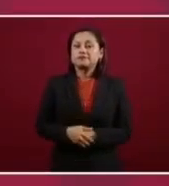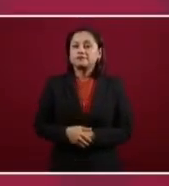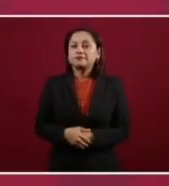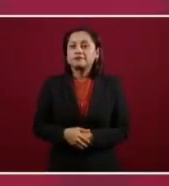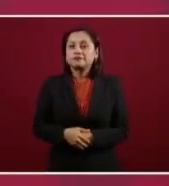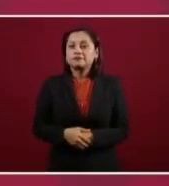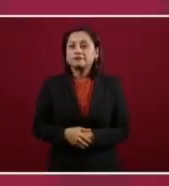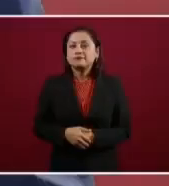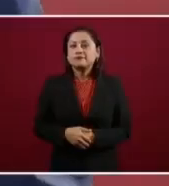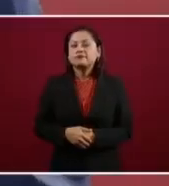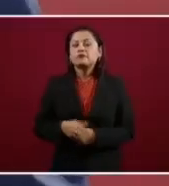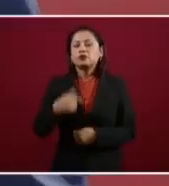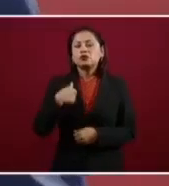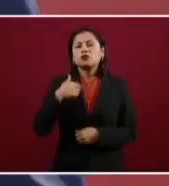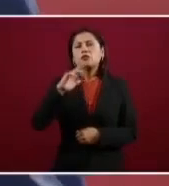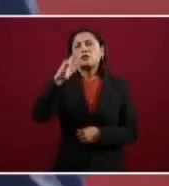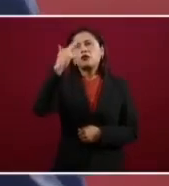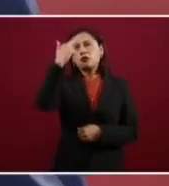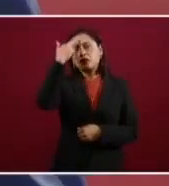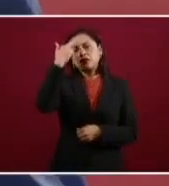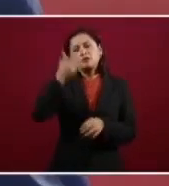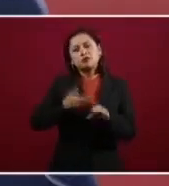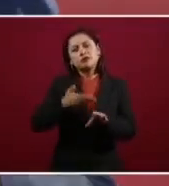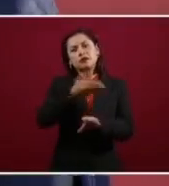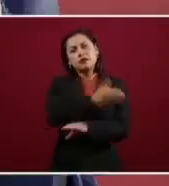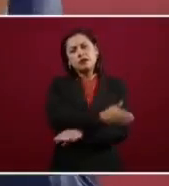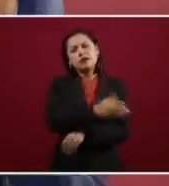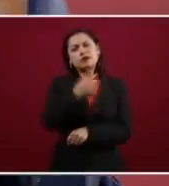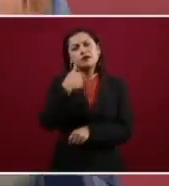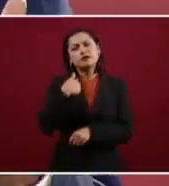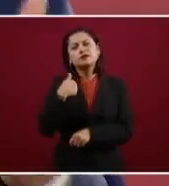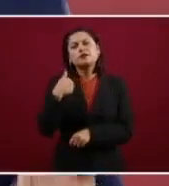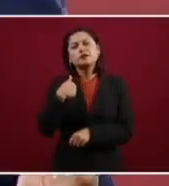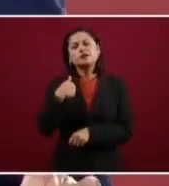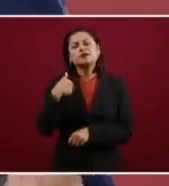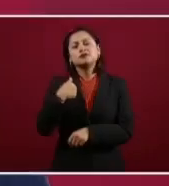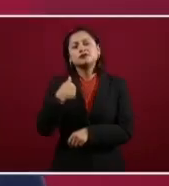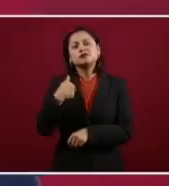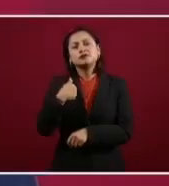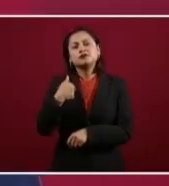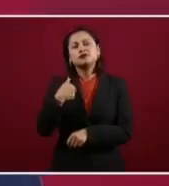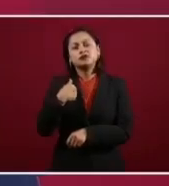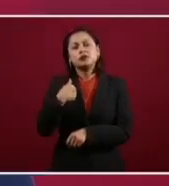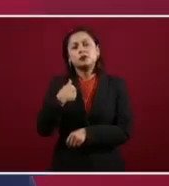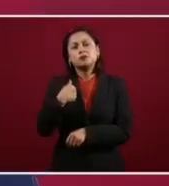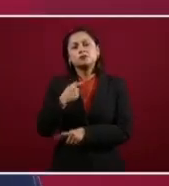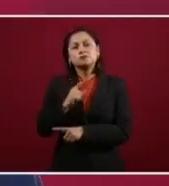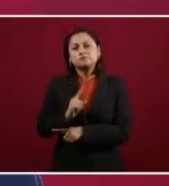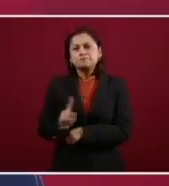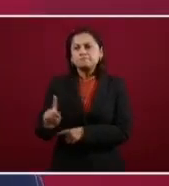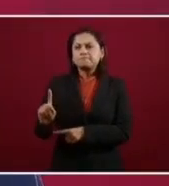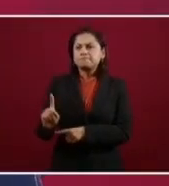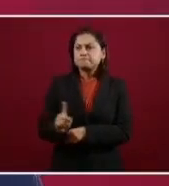yo salí esa noche por ese ambiente que crearon